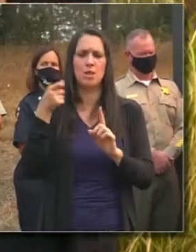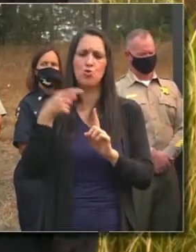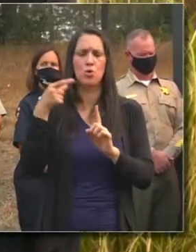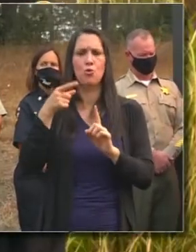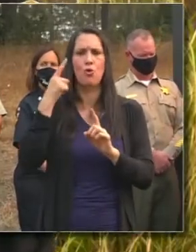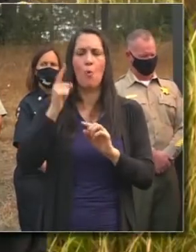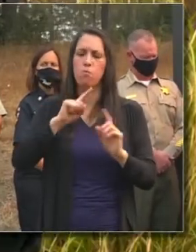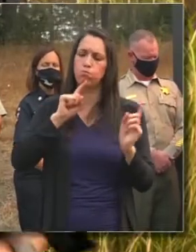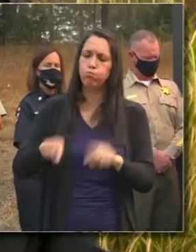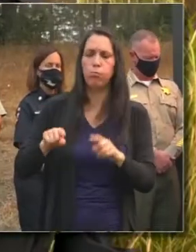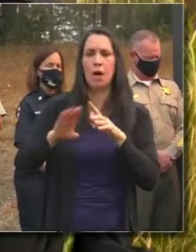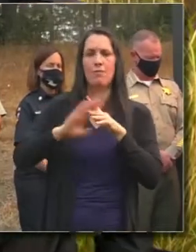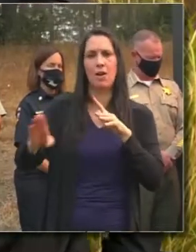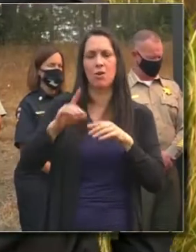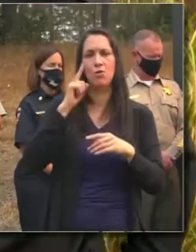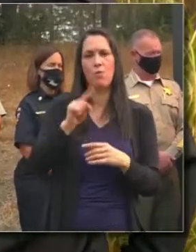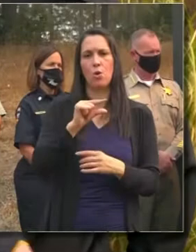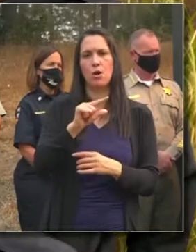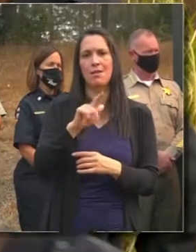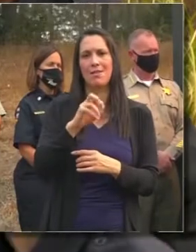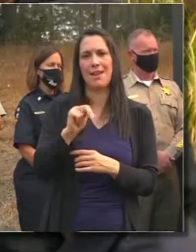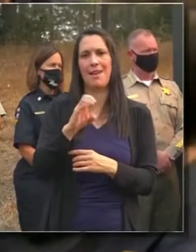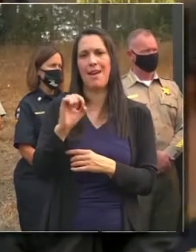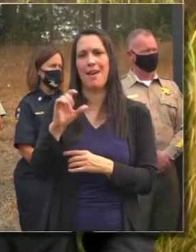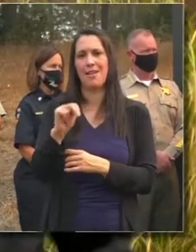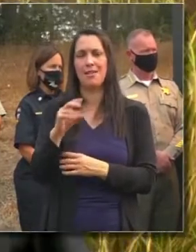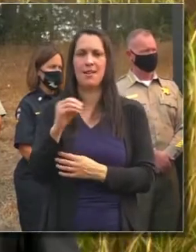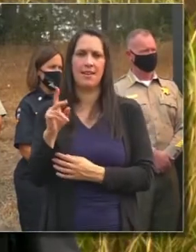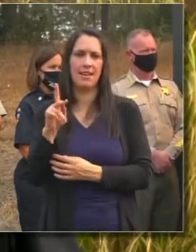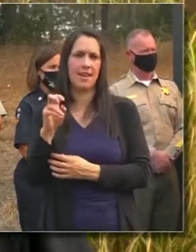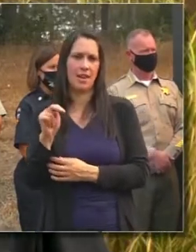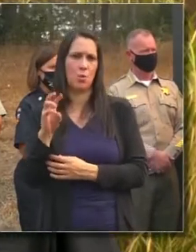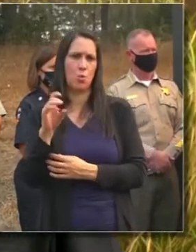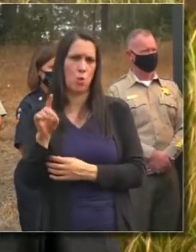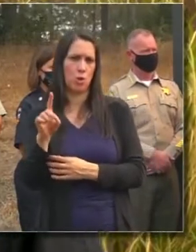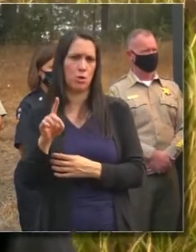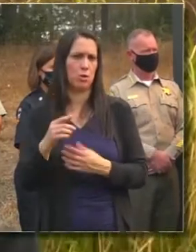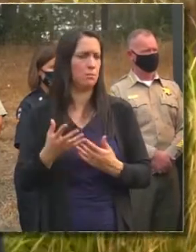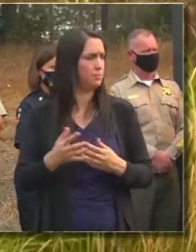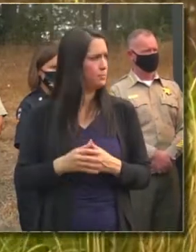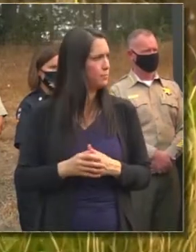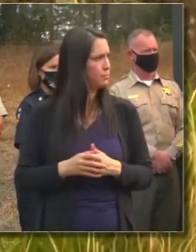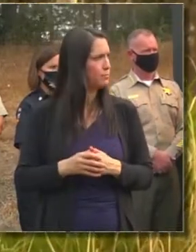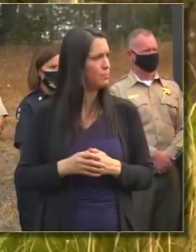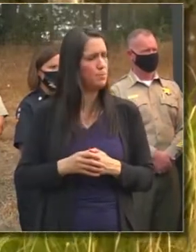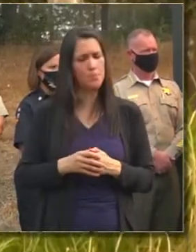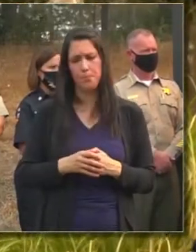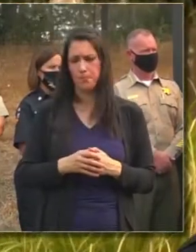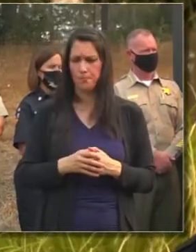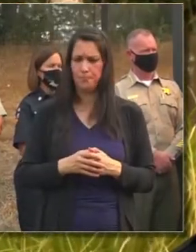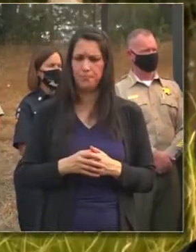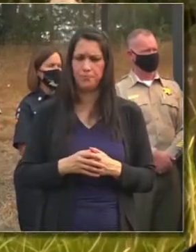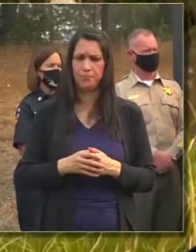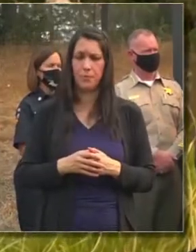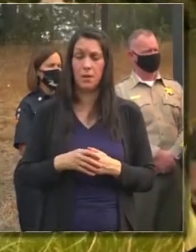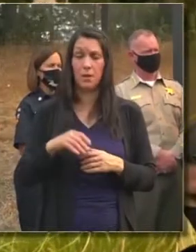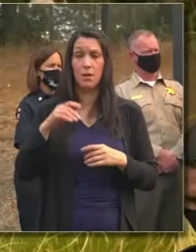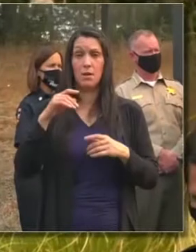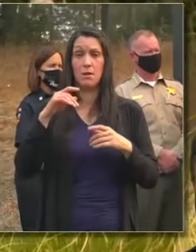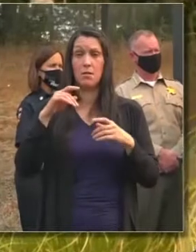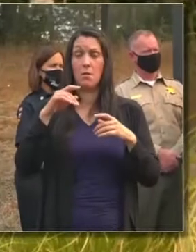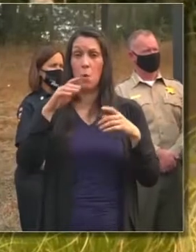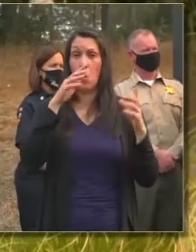apagar incendios por culpa del de los vientos en cuanto a